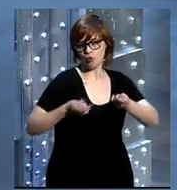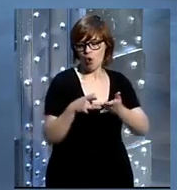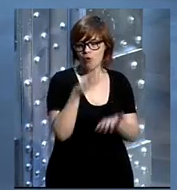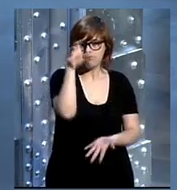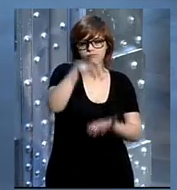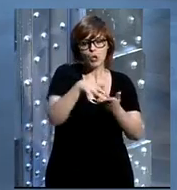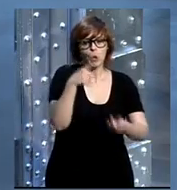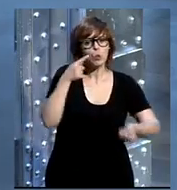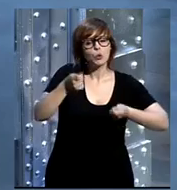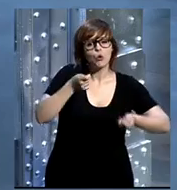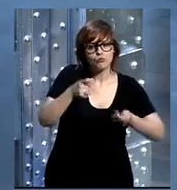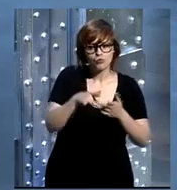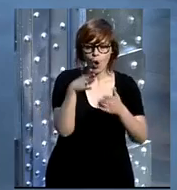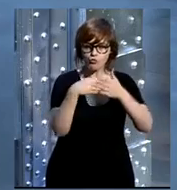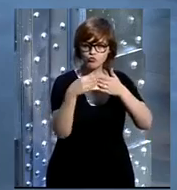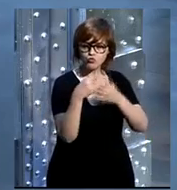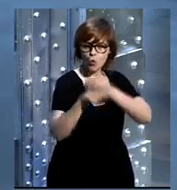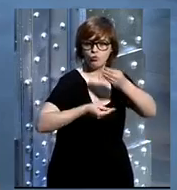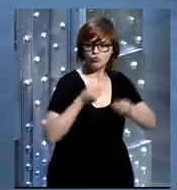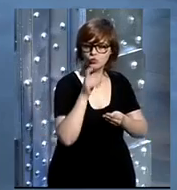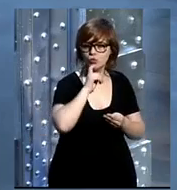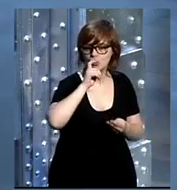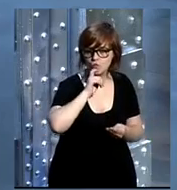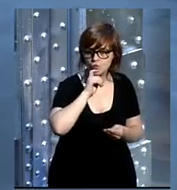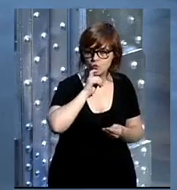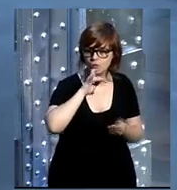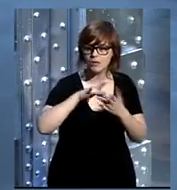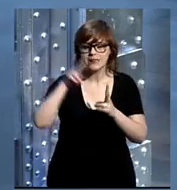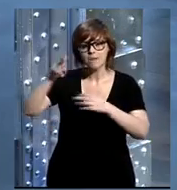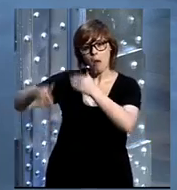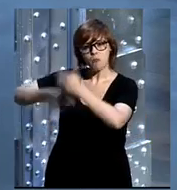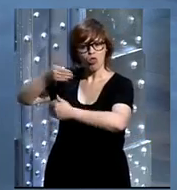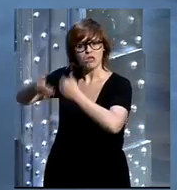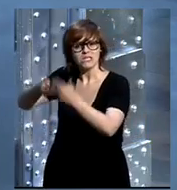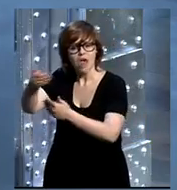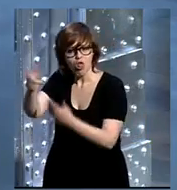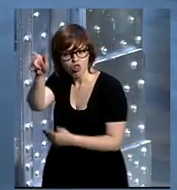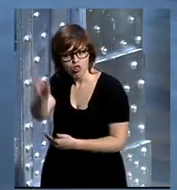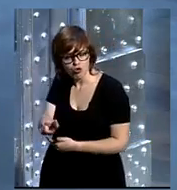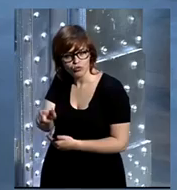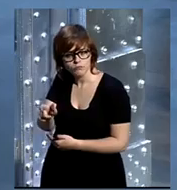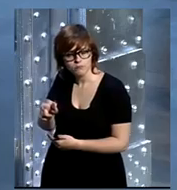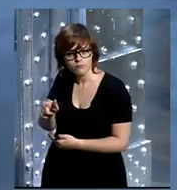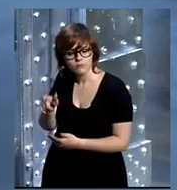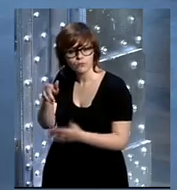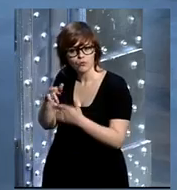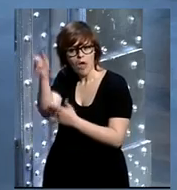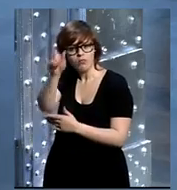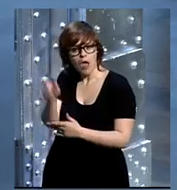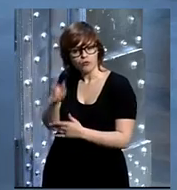la razón del uso de los datos, el uso último de los datos, mientras que el procesador realmente no está trabajando con